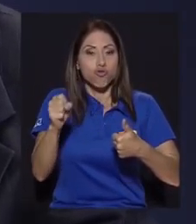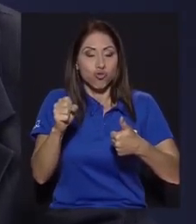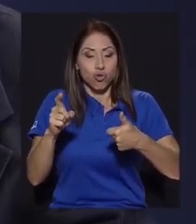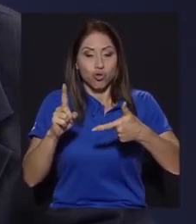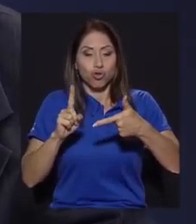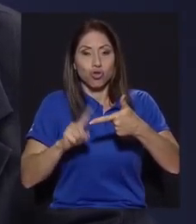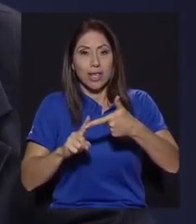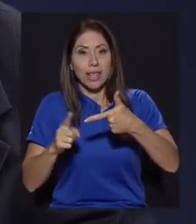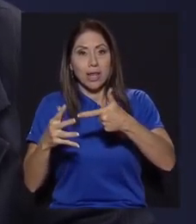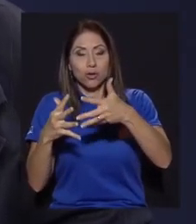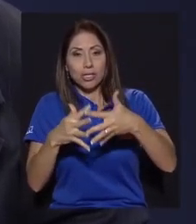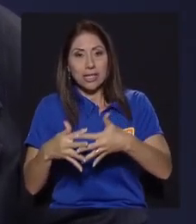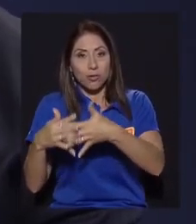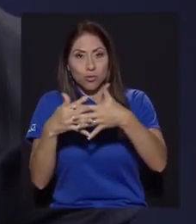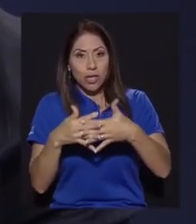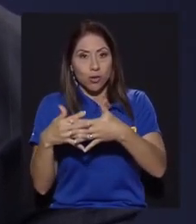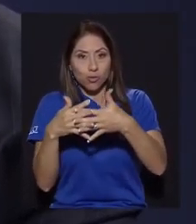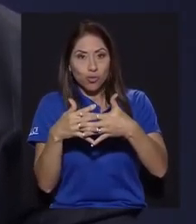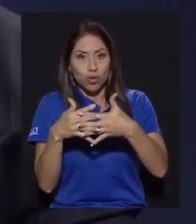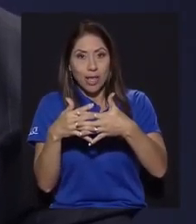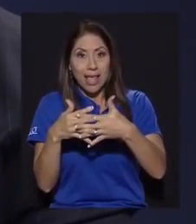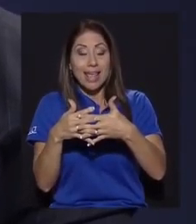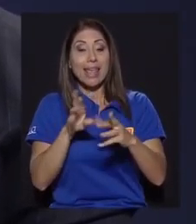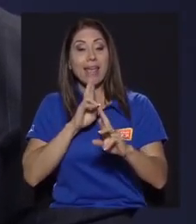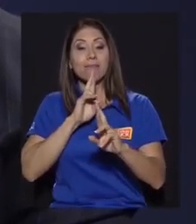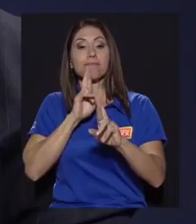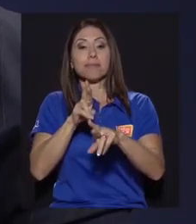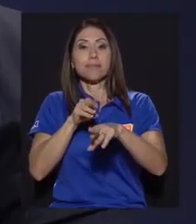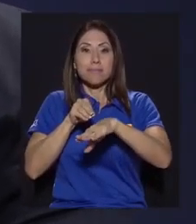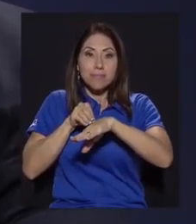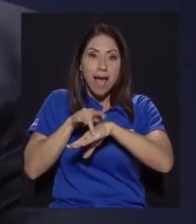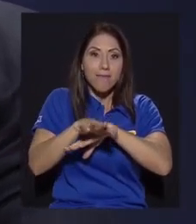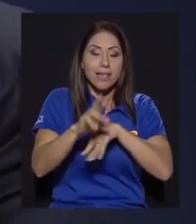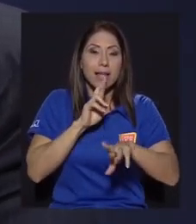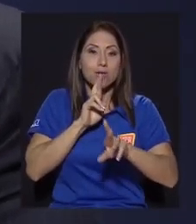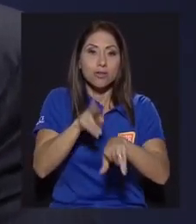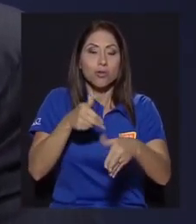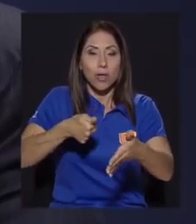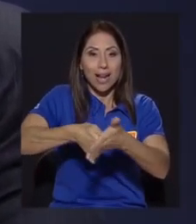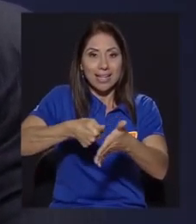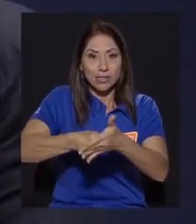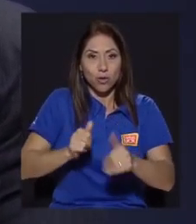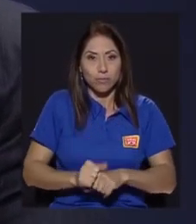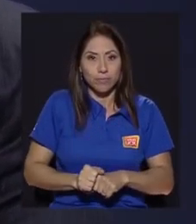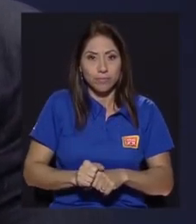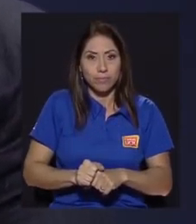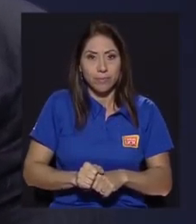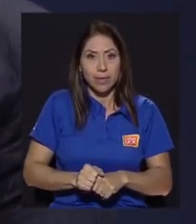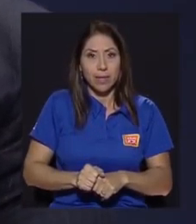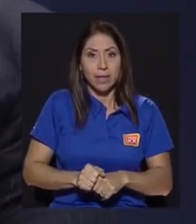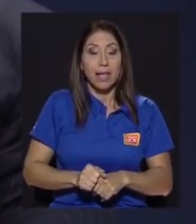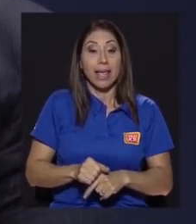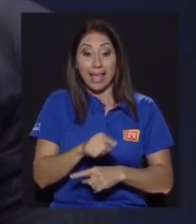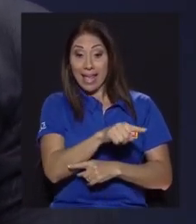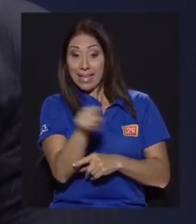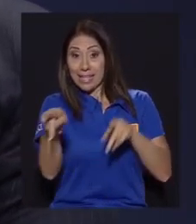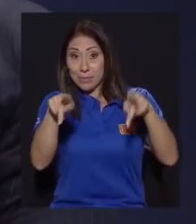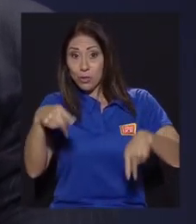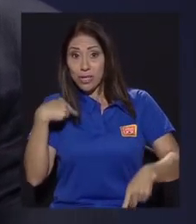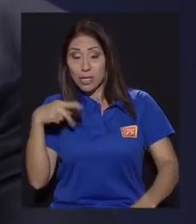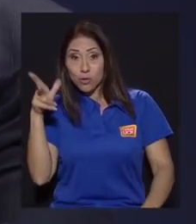eeuu que afectaron el resultado de la elección vendría a ser en opinión de estas personas que